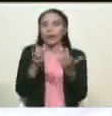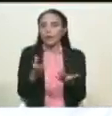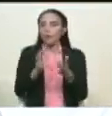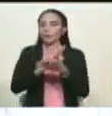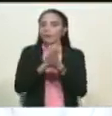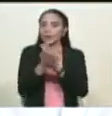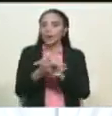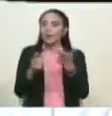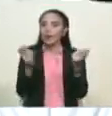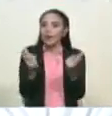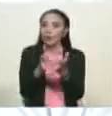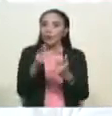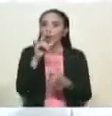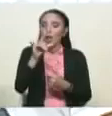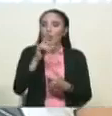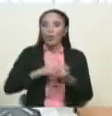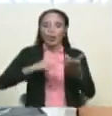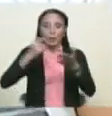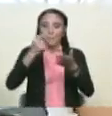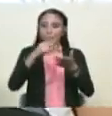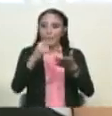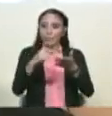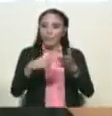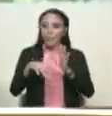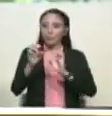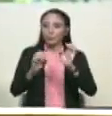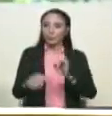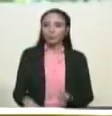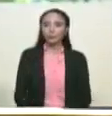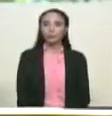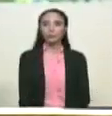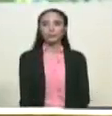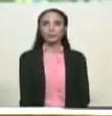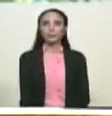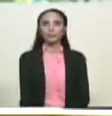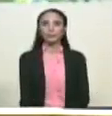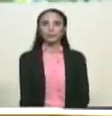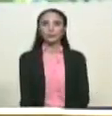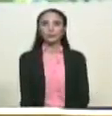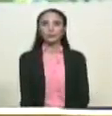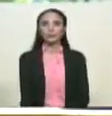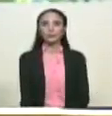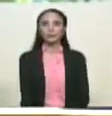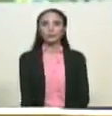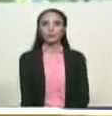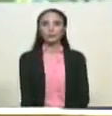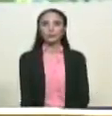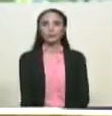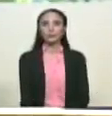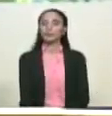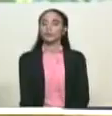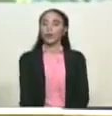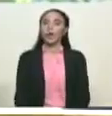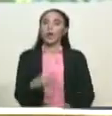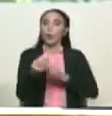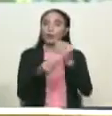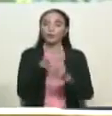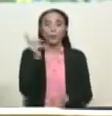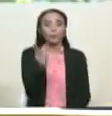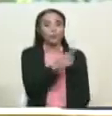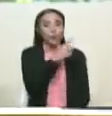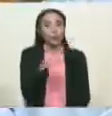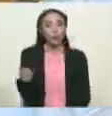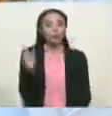dije, ay, lo voy a cumplir con gusto, con placer, por las buenas o por las malas.